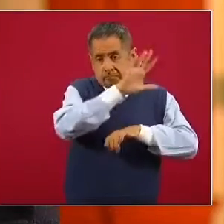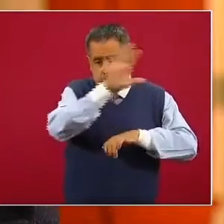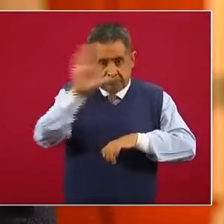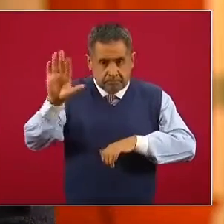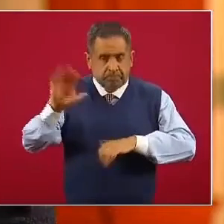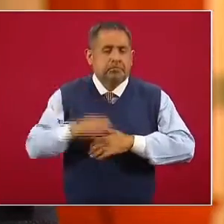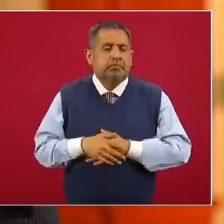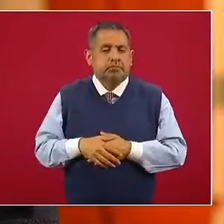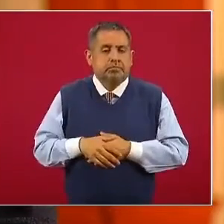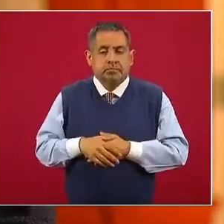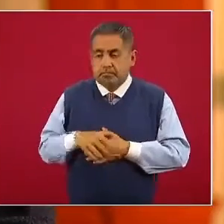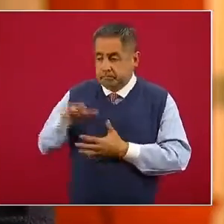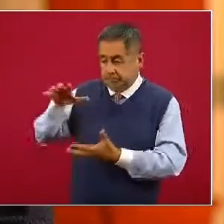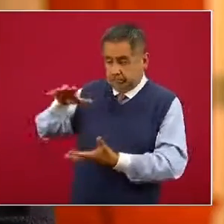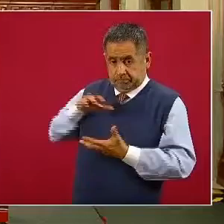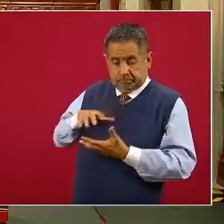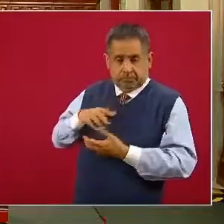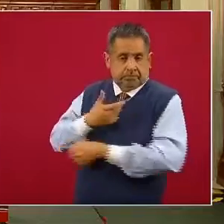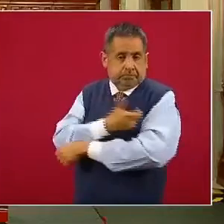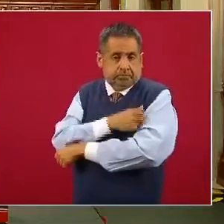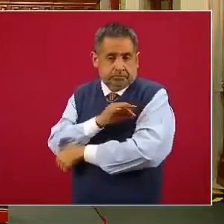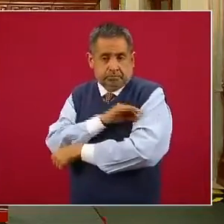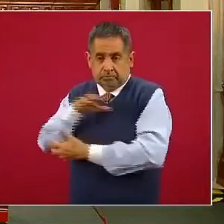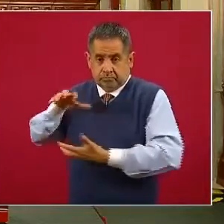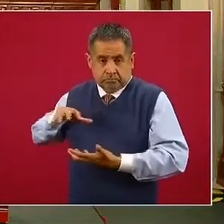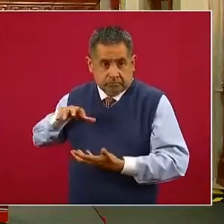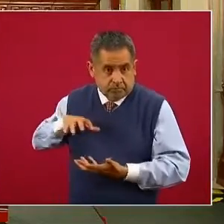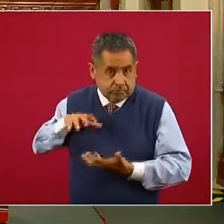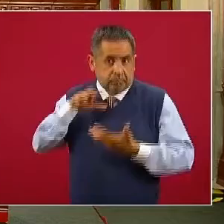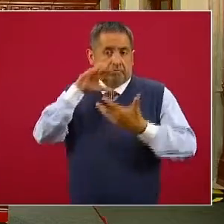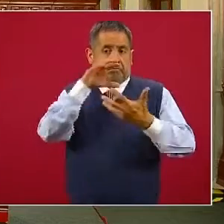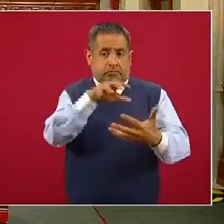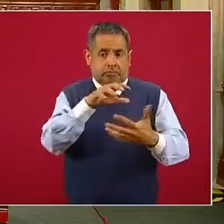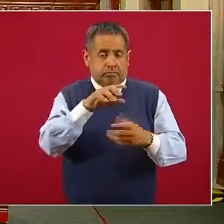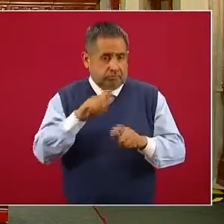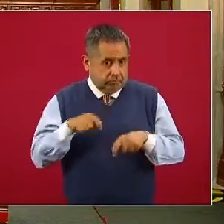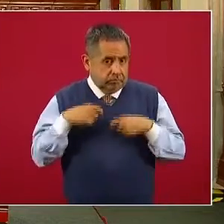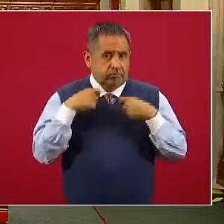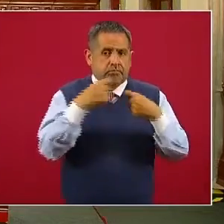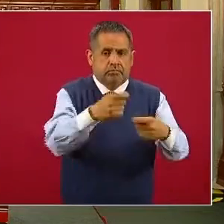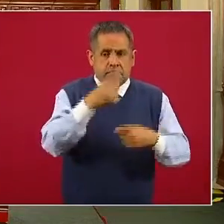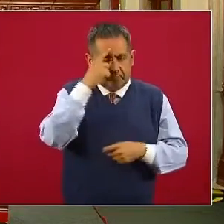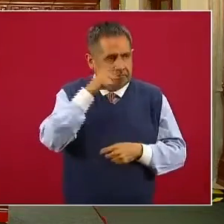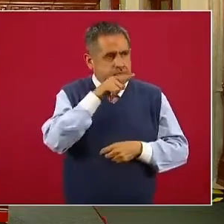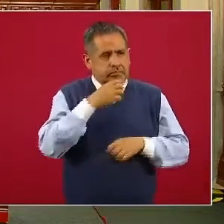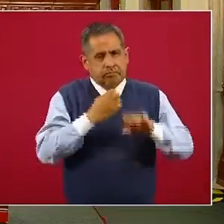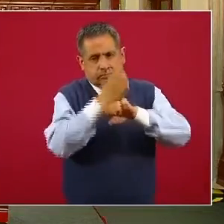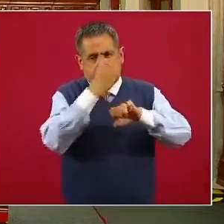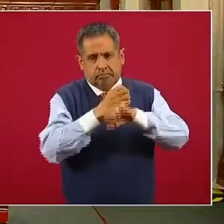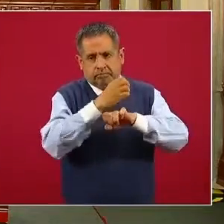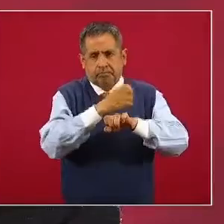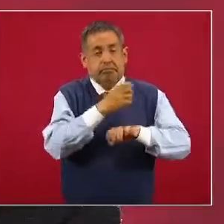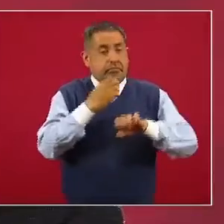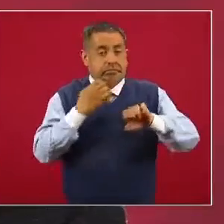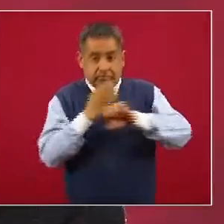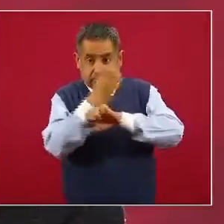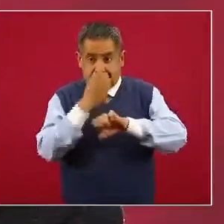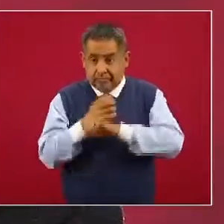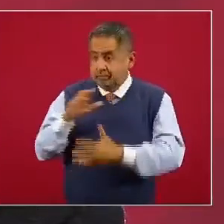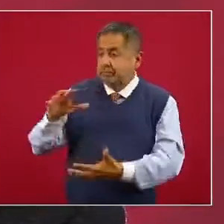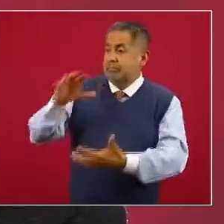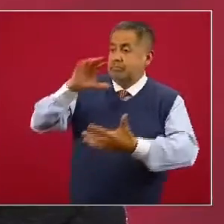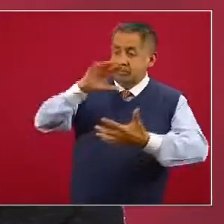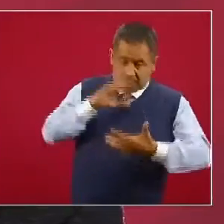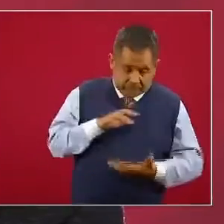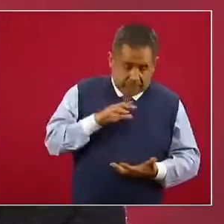Una vez que llega la vacuna a los estados, a los almacenes que disponen los estados, es responsabilidad